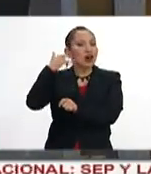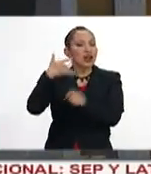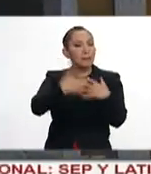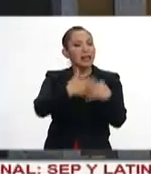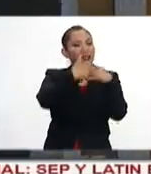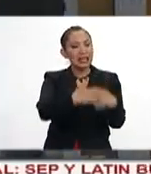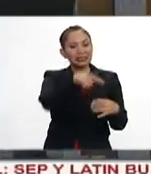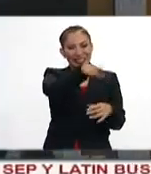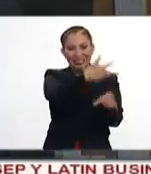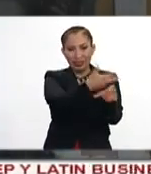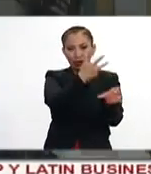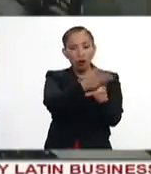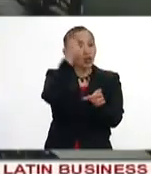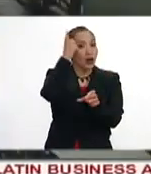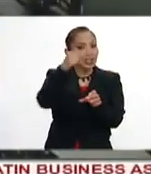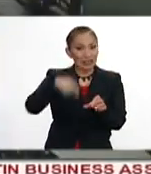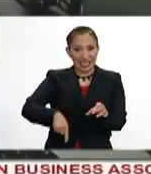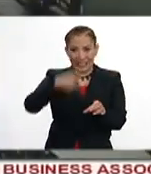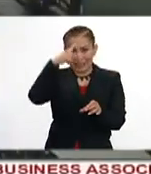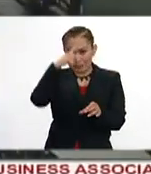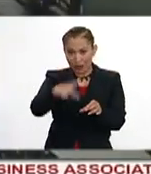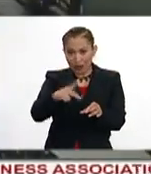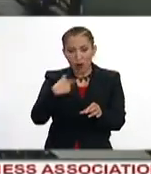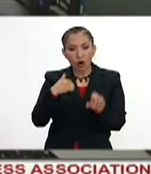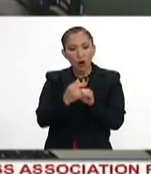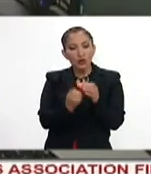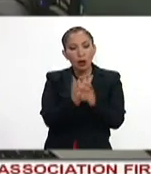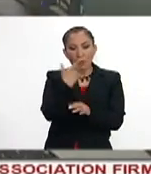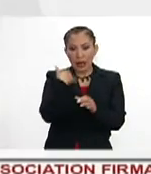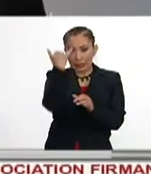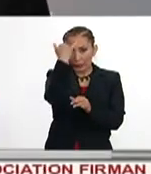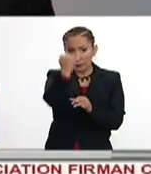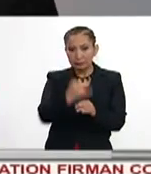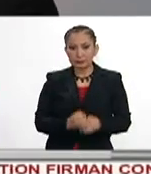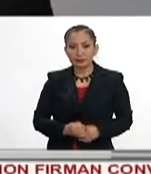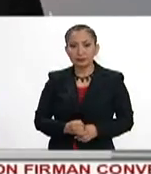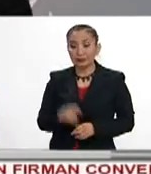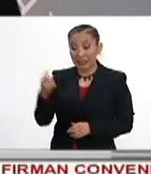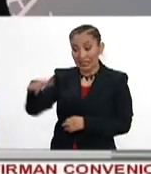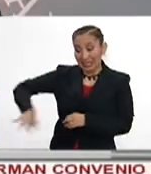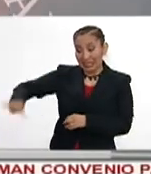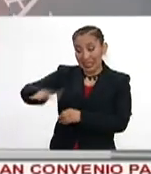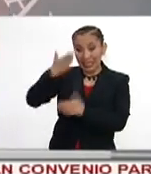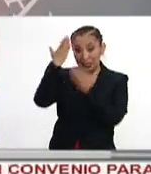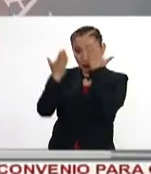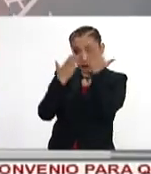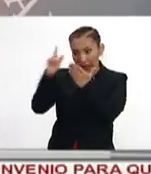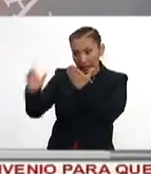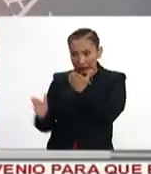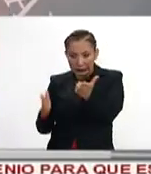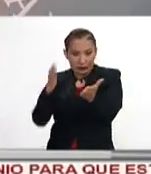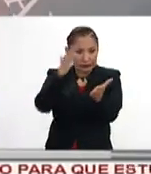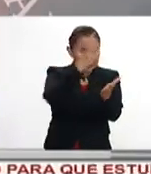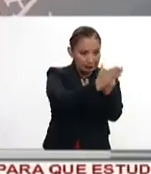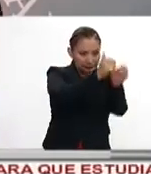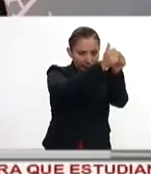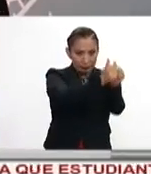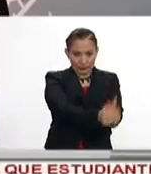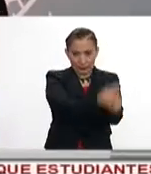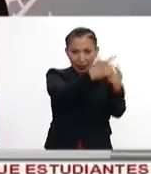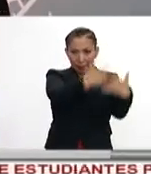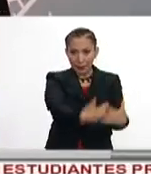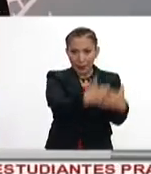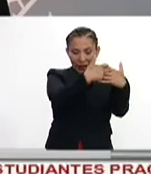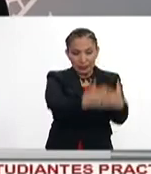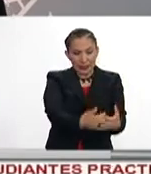empresas americanas con dueños connacionales bajo un nuevo concepto. Los estudiantes que van a hacer estancias en las